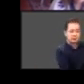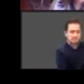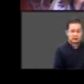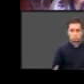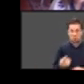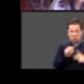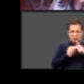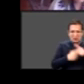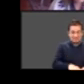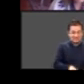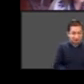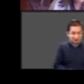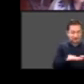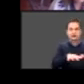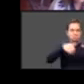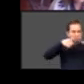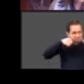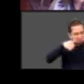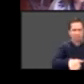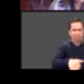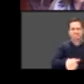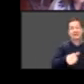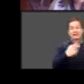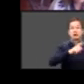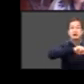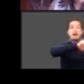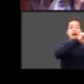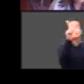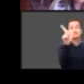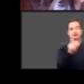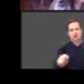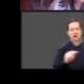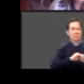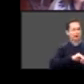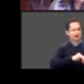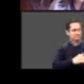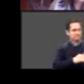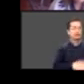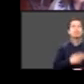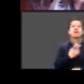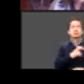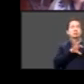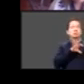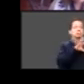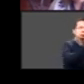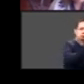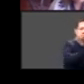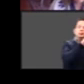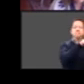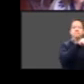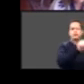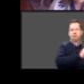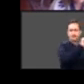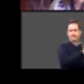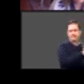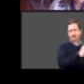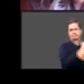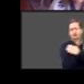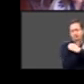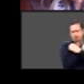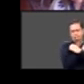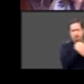esta estrategia además está anclada en la reforma educativa que se dio en mayo del